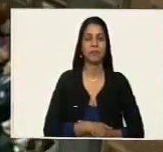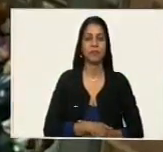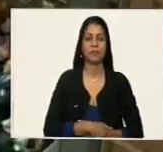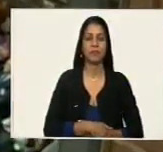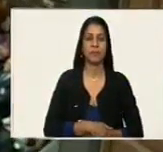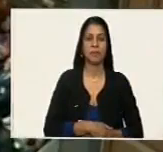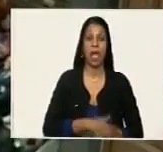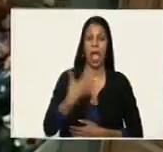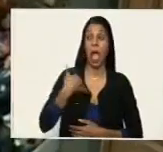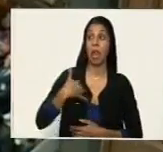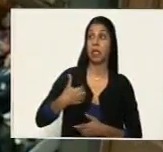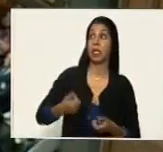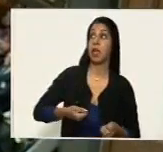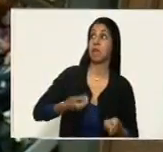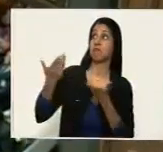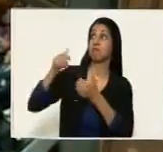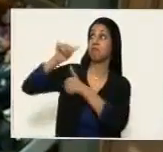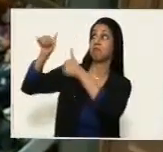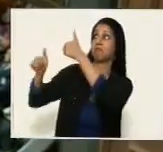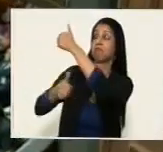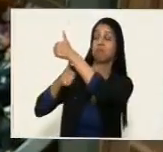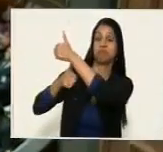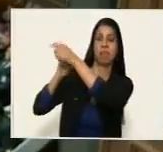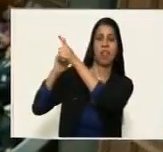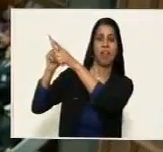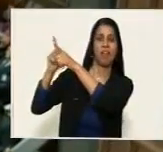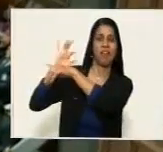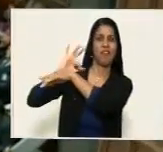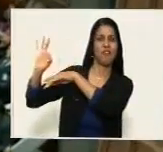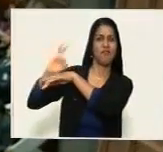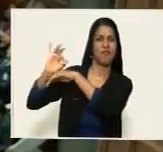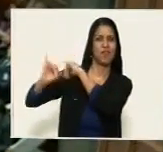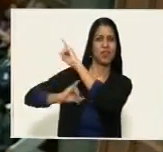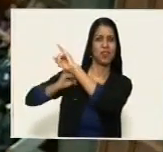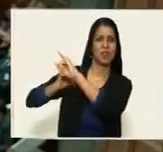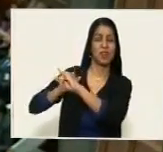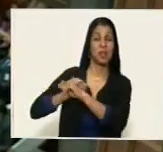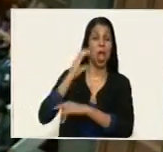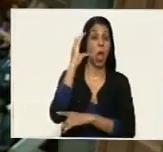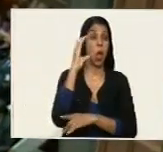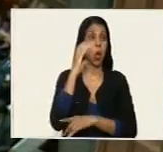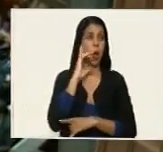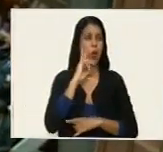Entregar a Argentina al Fondo Monetario Internacional. Se olvidan de los falsos positivos de Colombia.